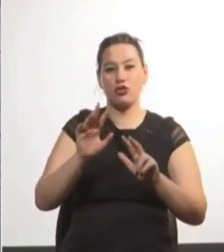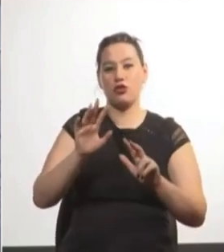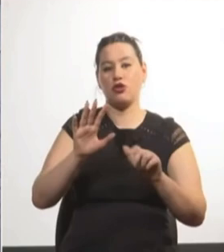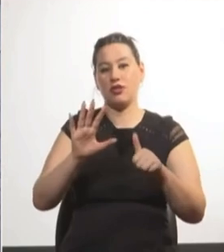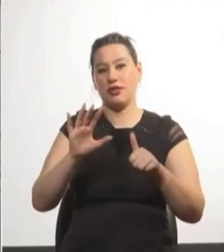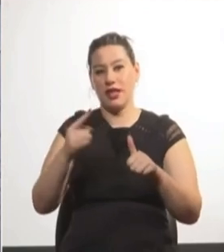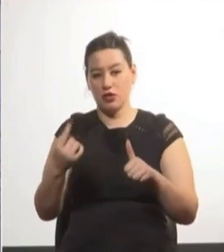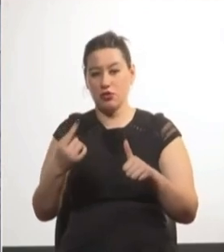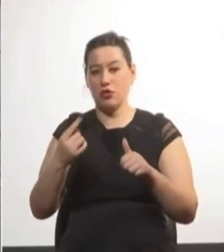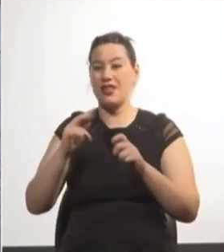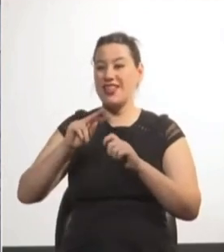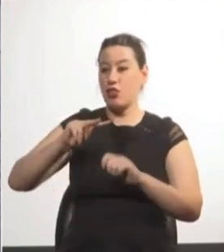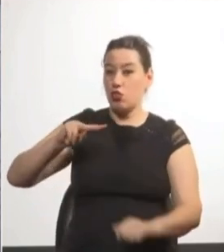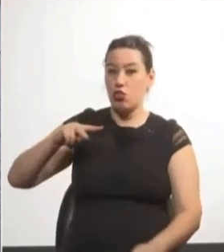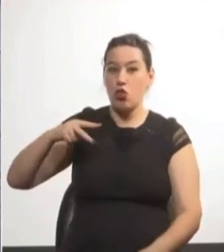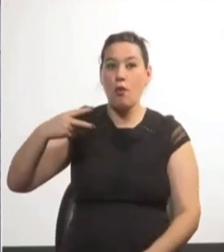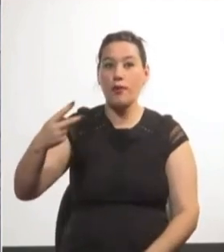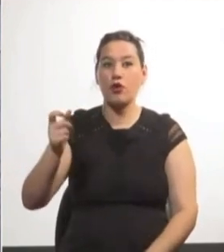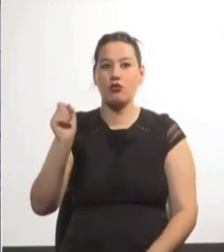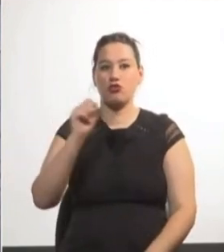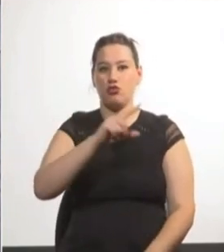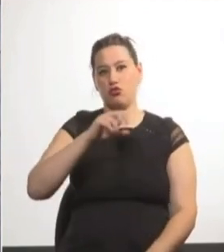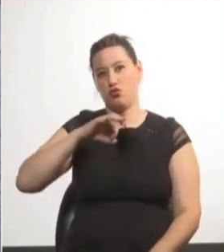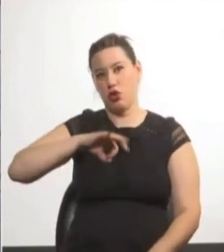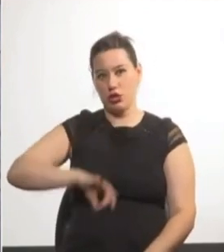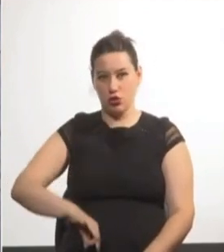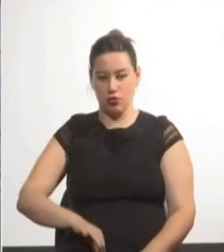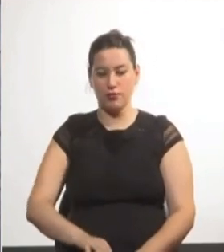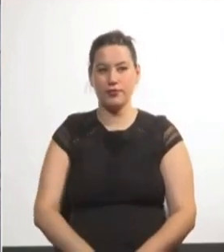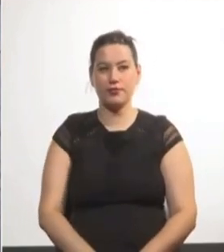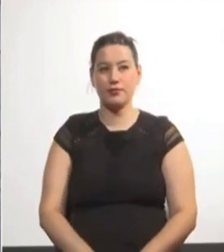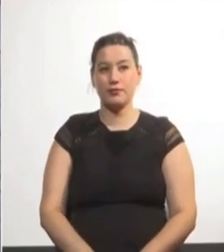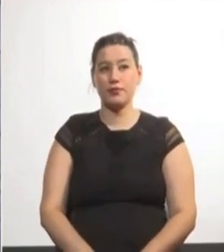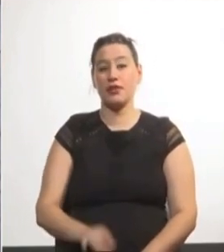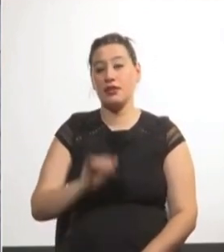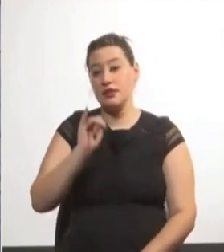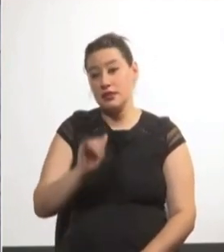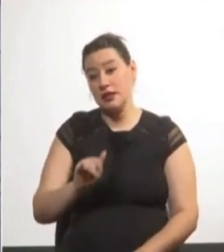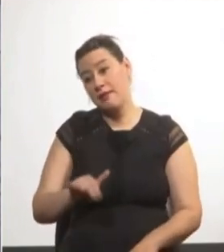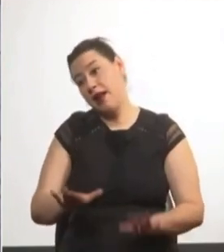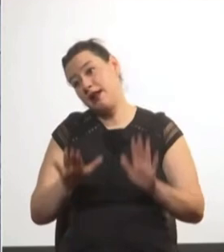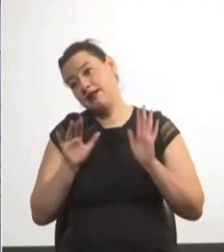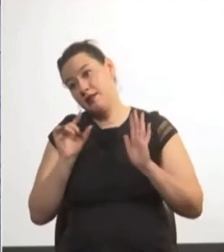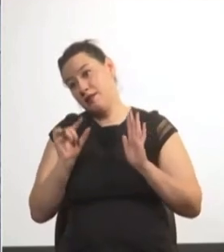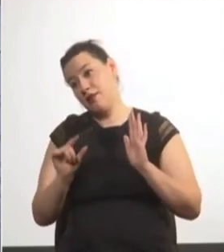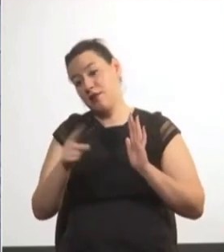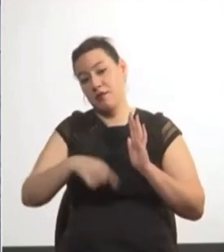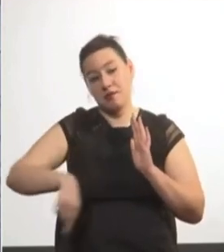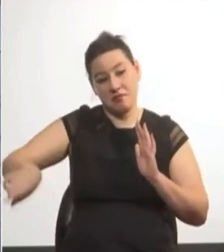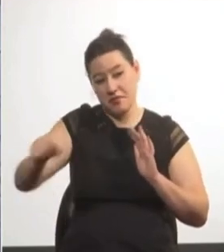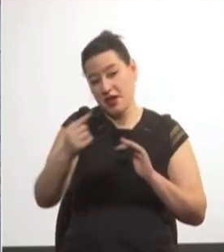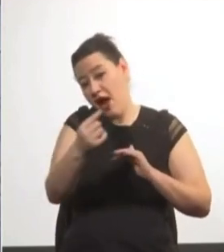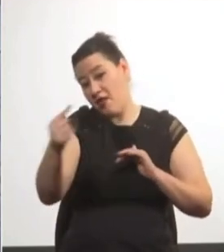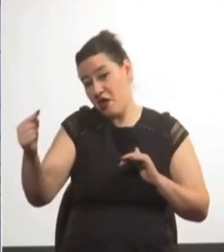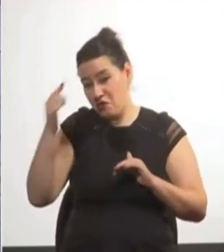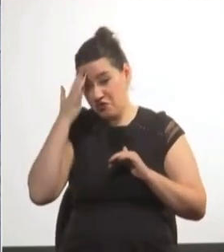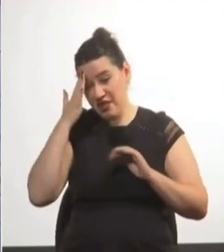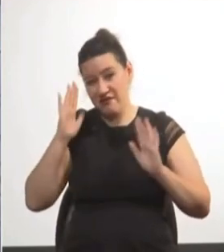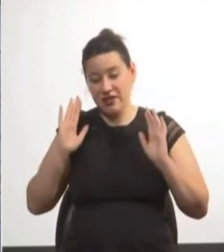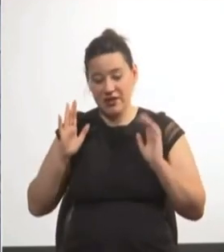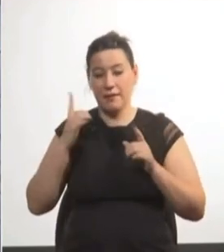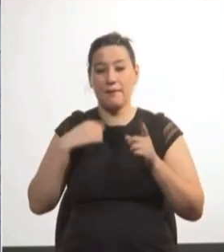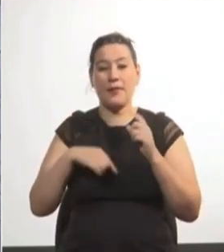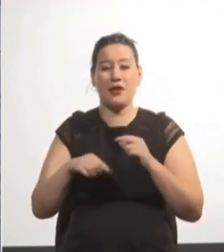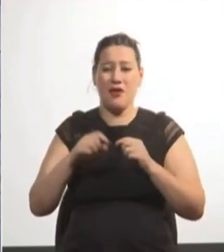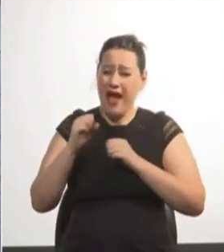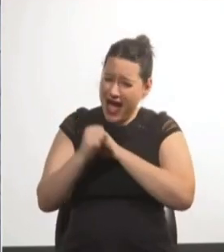32.861. Se duplicó su salario. Si eso parece poco, quedará en la cabeza de cada uno, pero veníamos